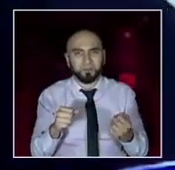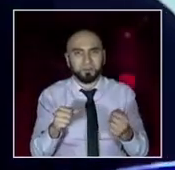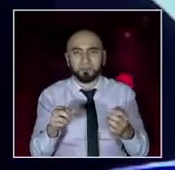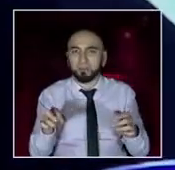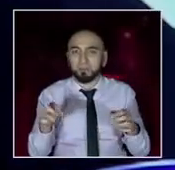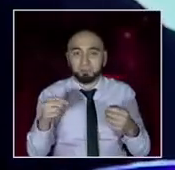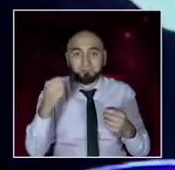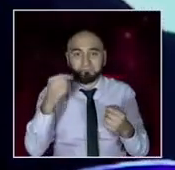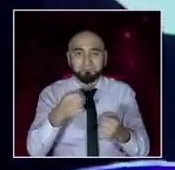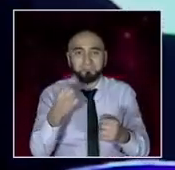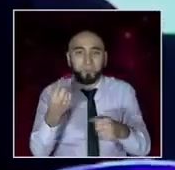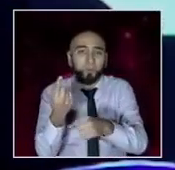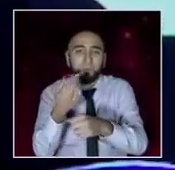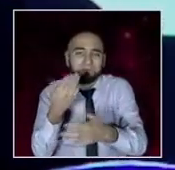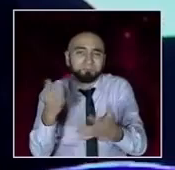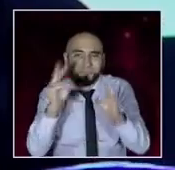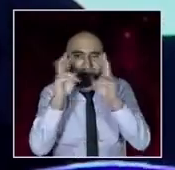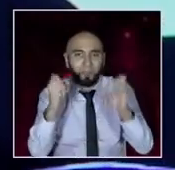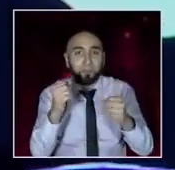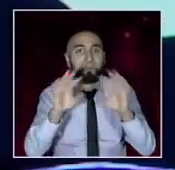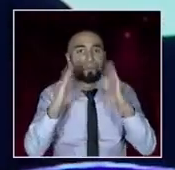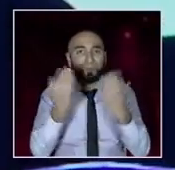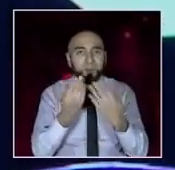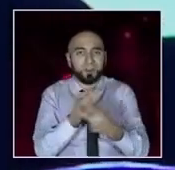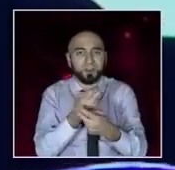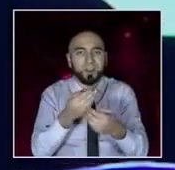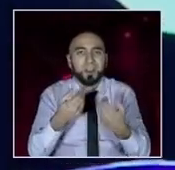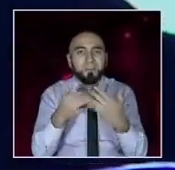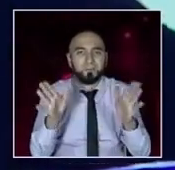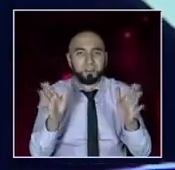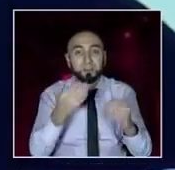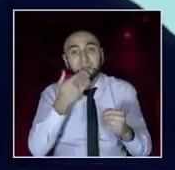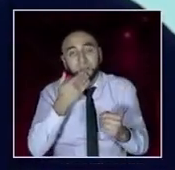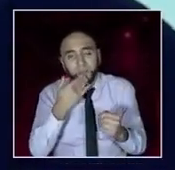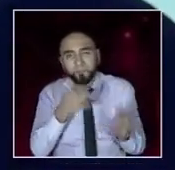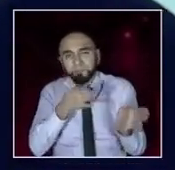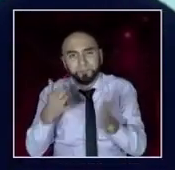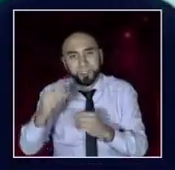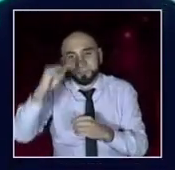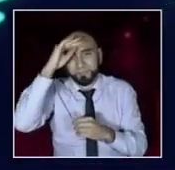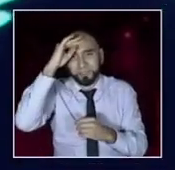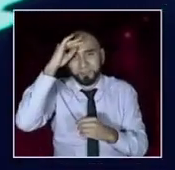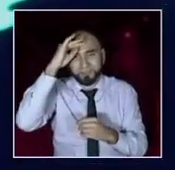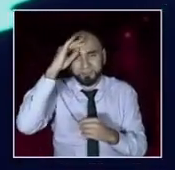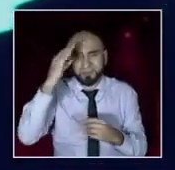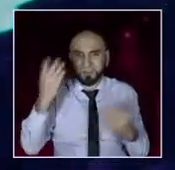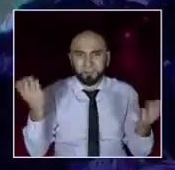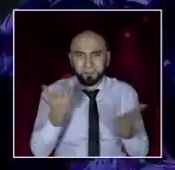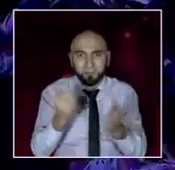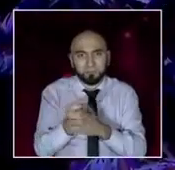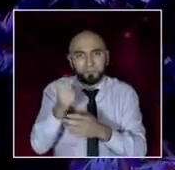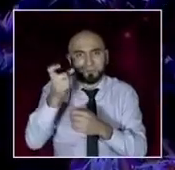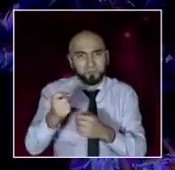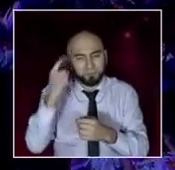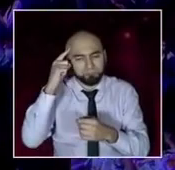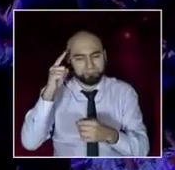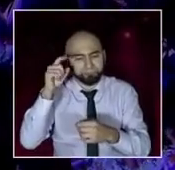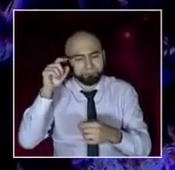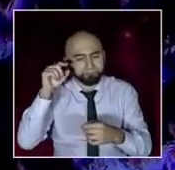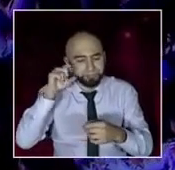libre. Y también está la experiencia de ser una persona de continua y distintiva en el